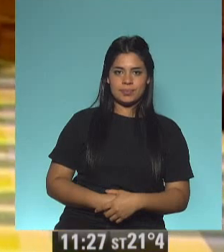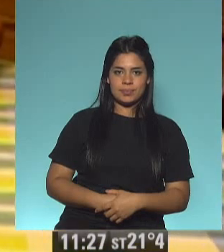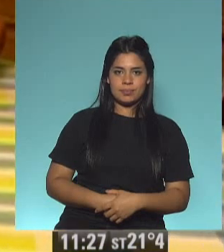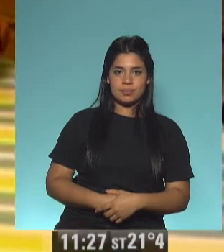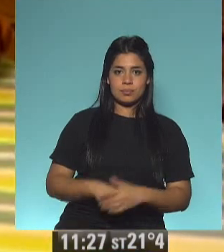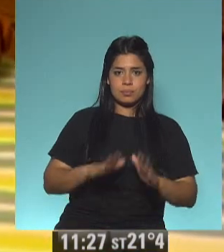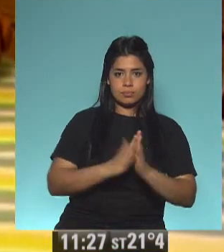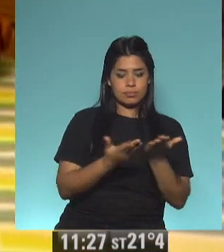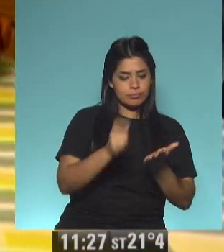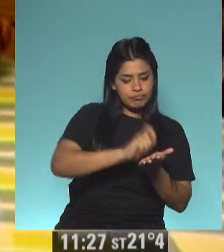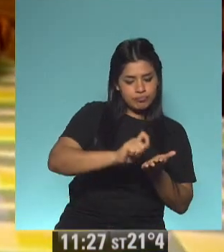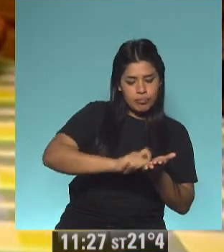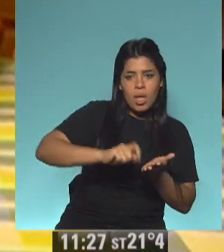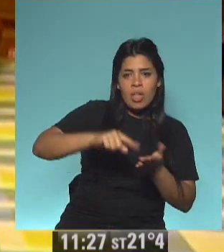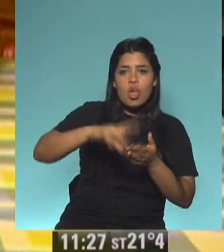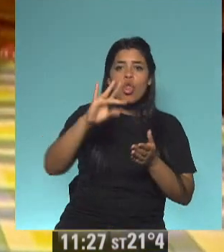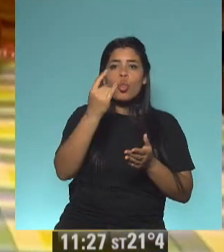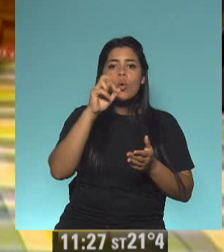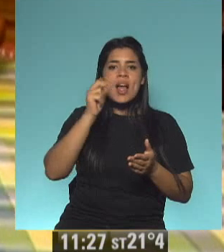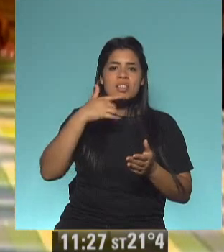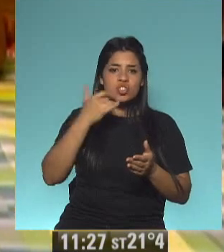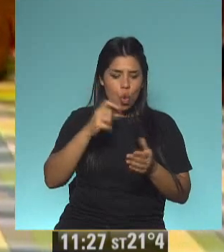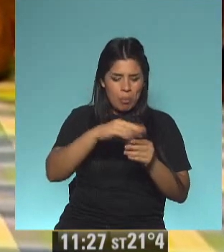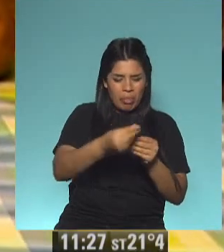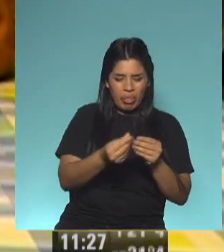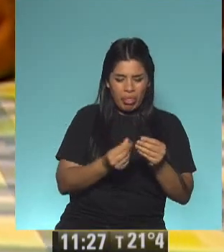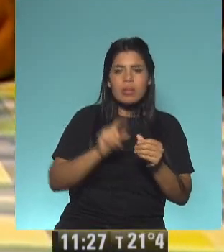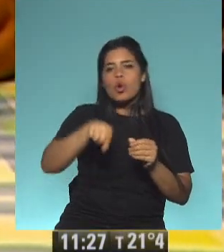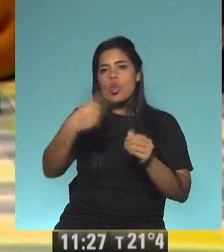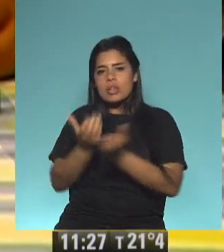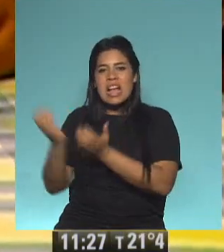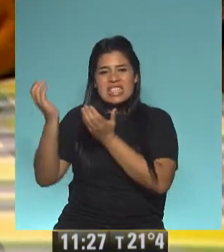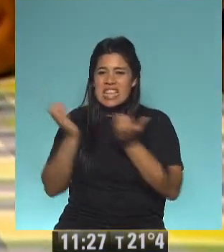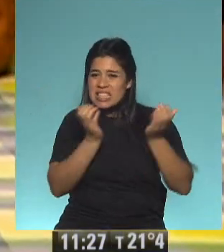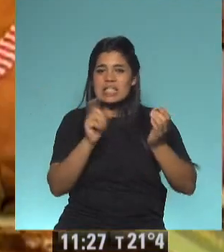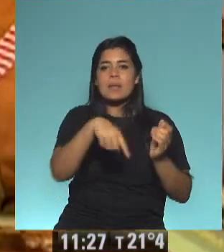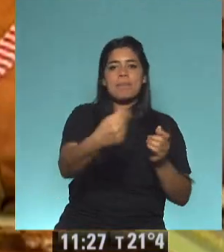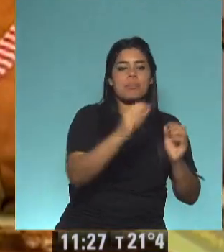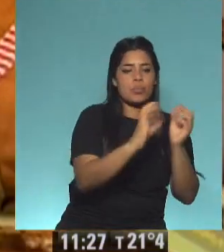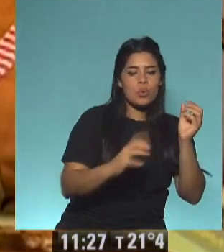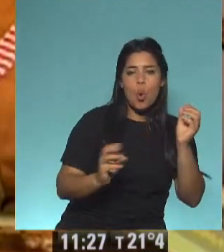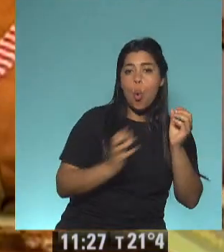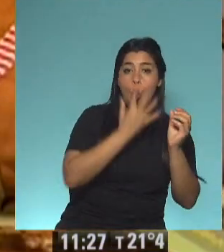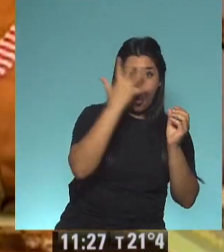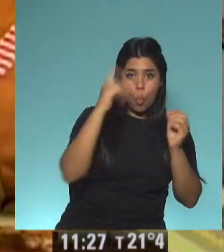Este es durazno, esta sandía y esta es uva y esta es frutilla.